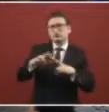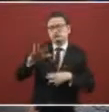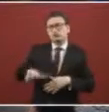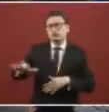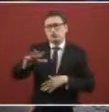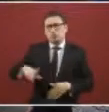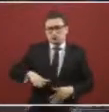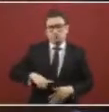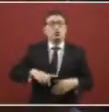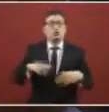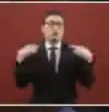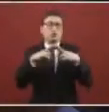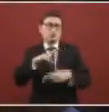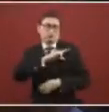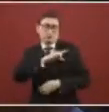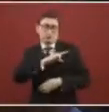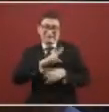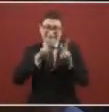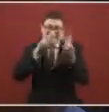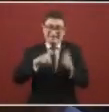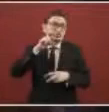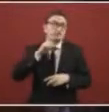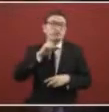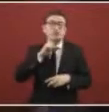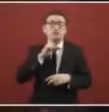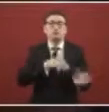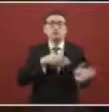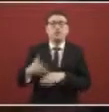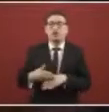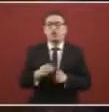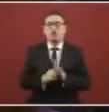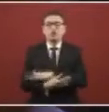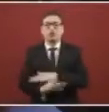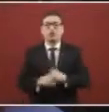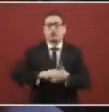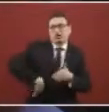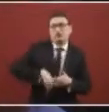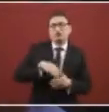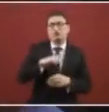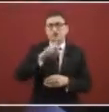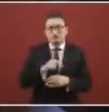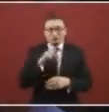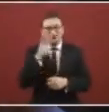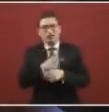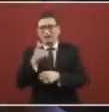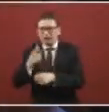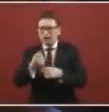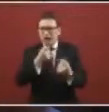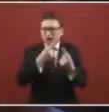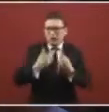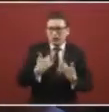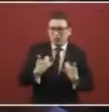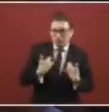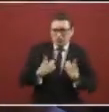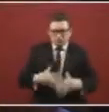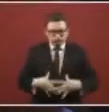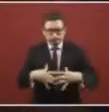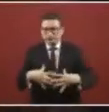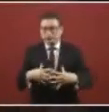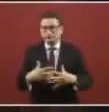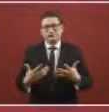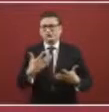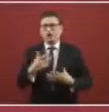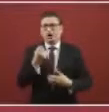privadas siempre sencillamente se saltan el tema y los resultados saltan a la vista en las cifras de embarazos no planeados no deseados eso por un lado